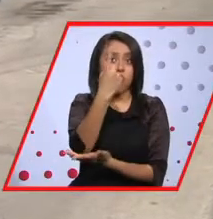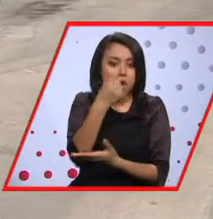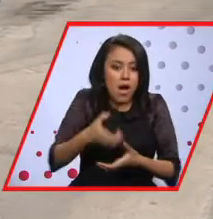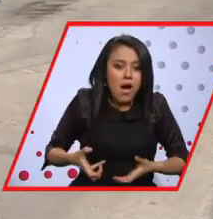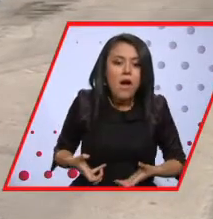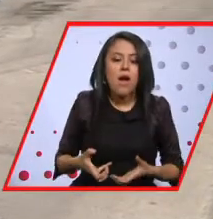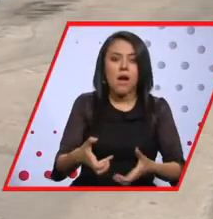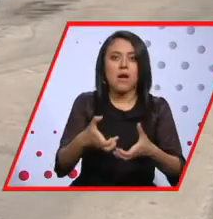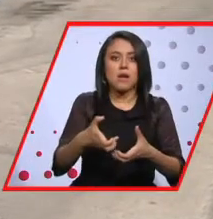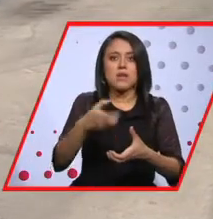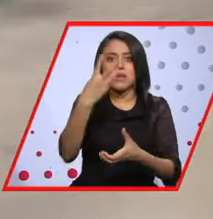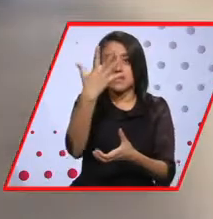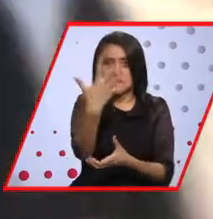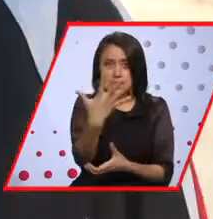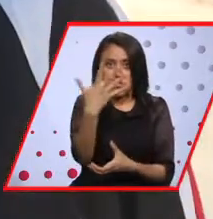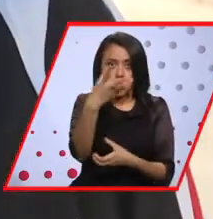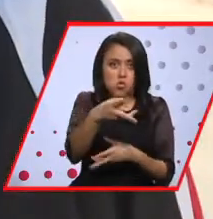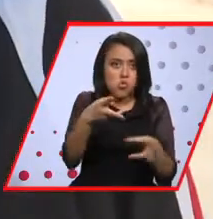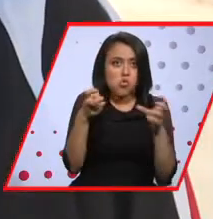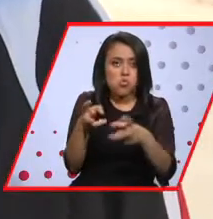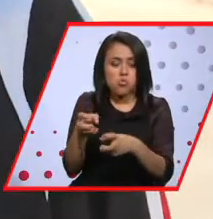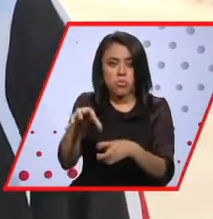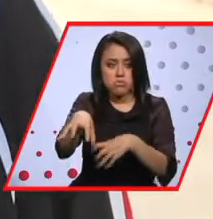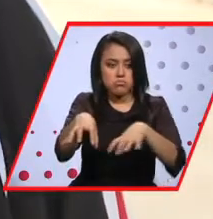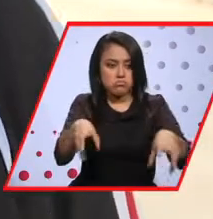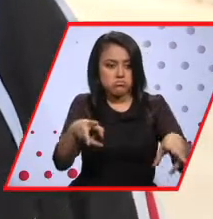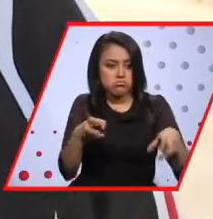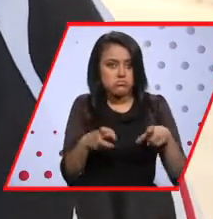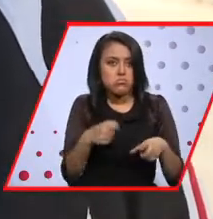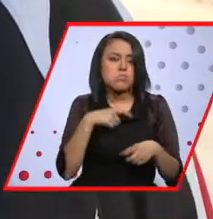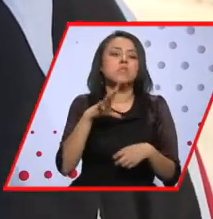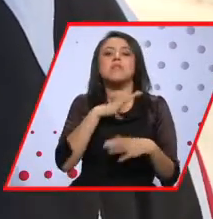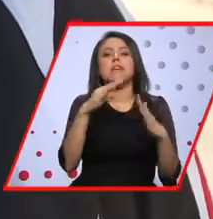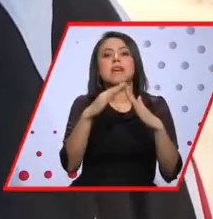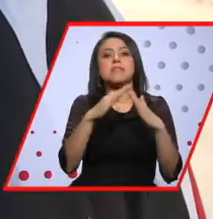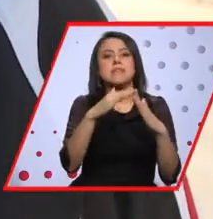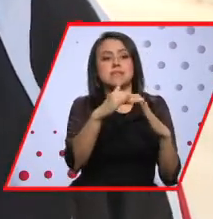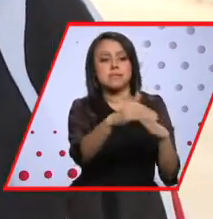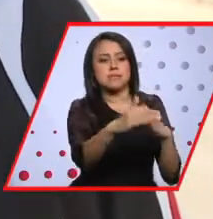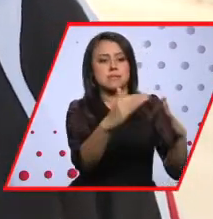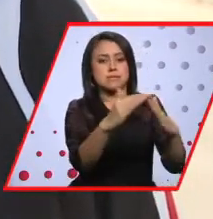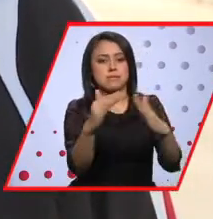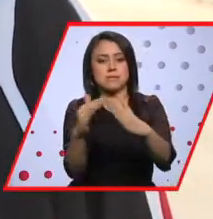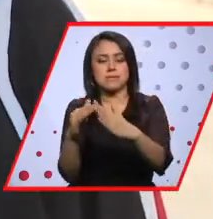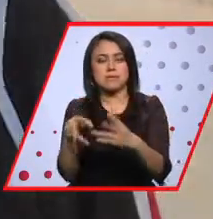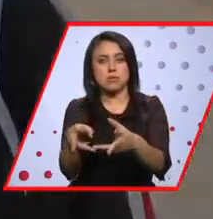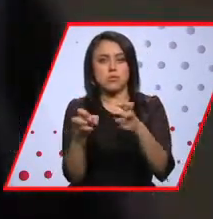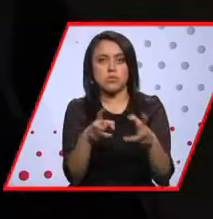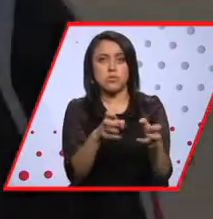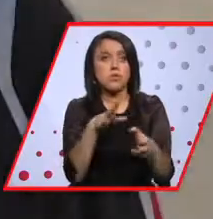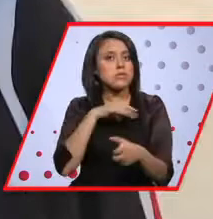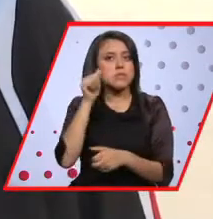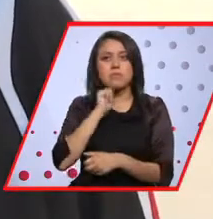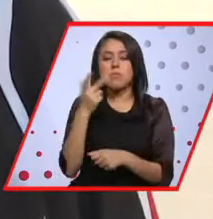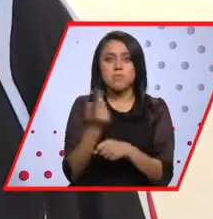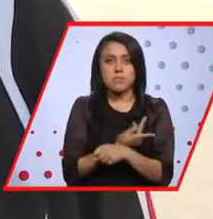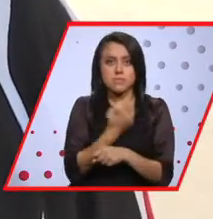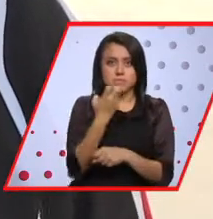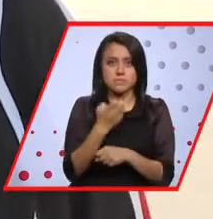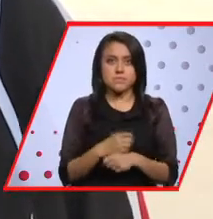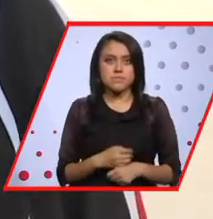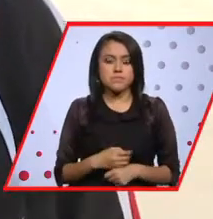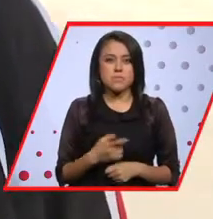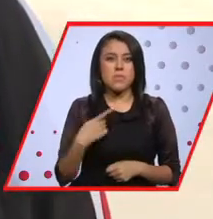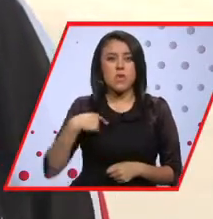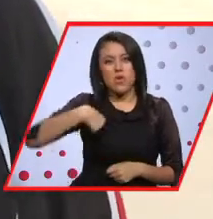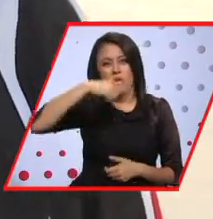registran hasta 5 robos. Lo más frecuente es el robo a casa habitación. Es lo que ha pasado más últimamente. Entonces debe